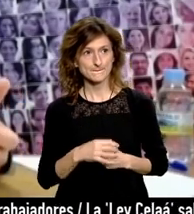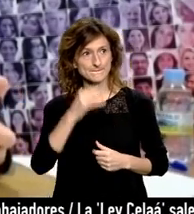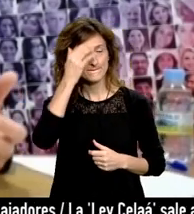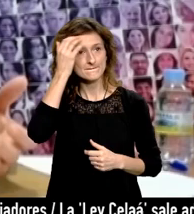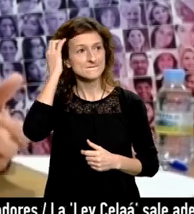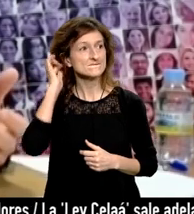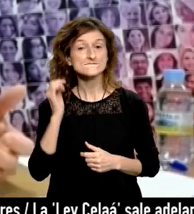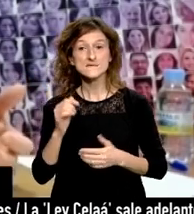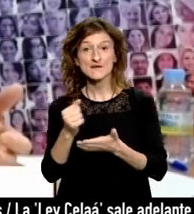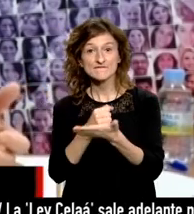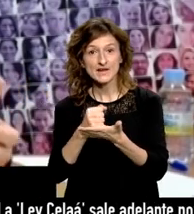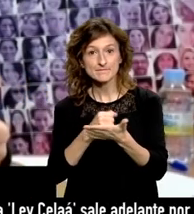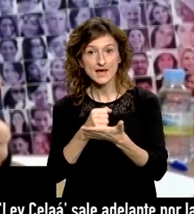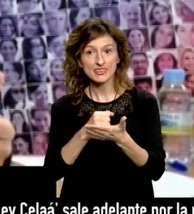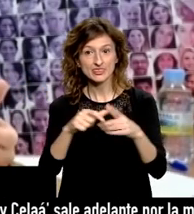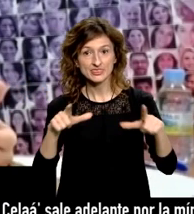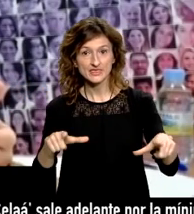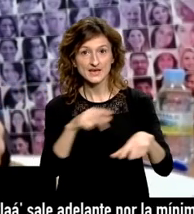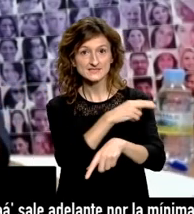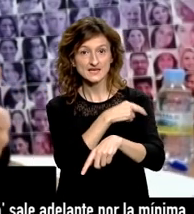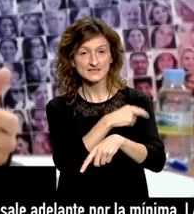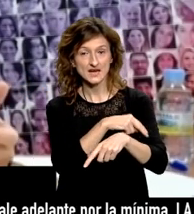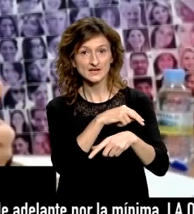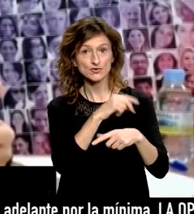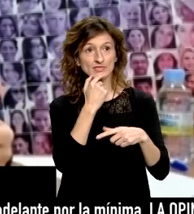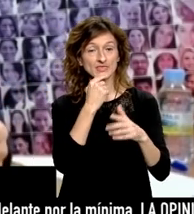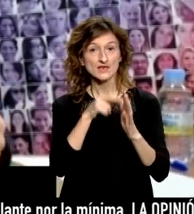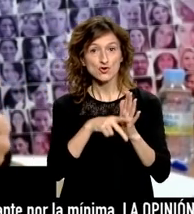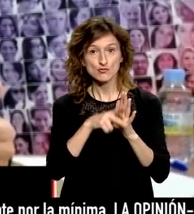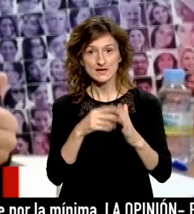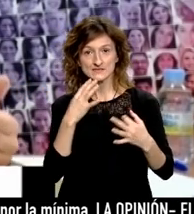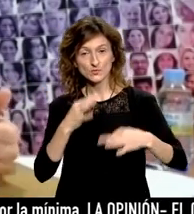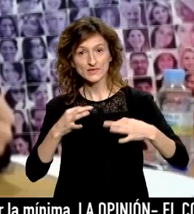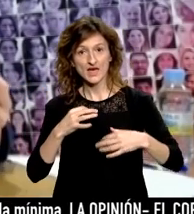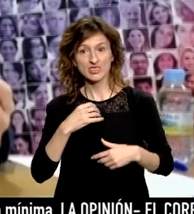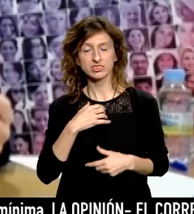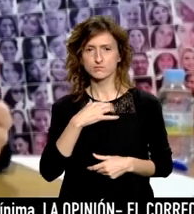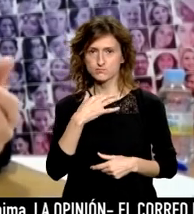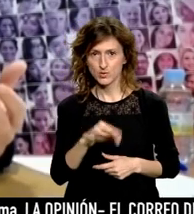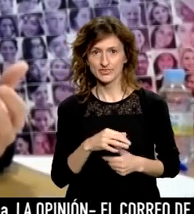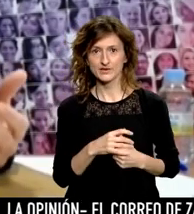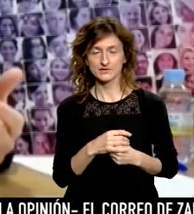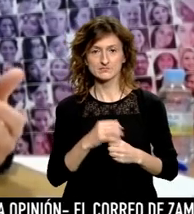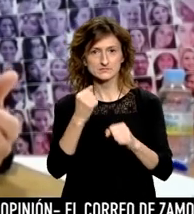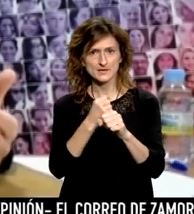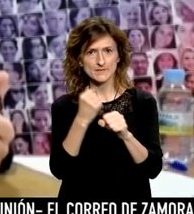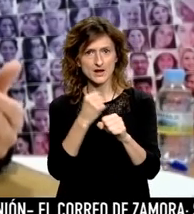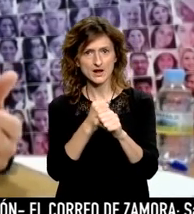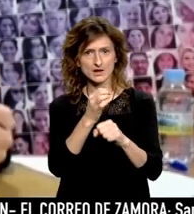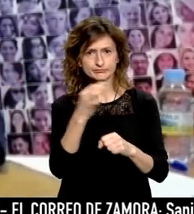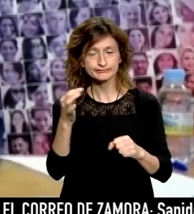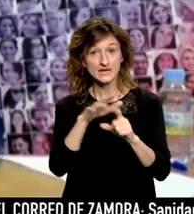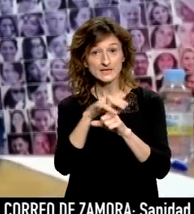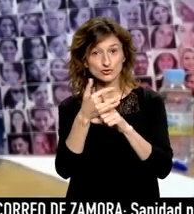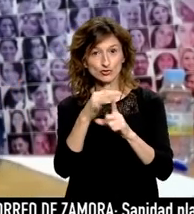La farmacia es un establecimiento sanitario donde, evidentemente, con una serie de medidas, seguridad y demás, se puede trabajar perfectamente